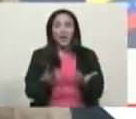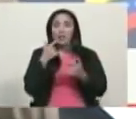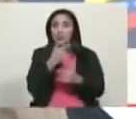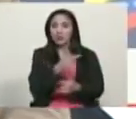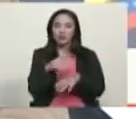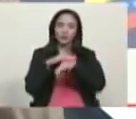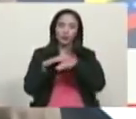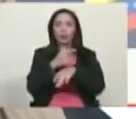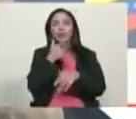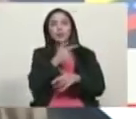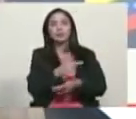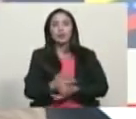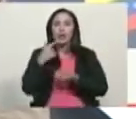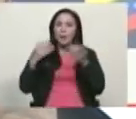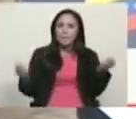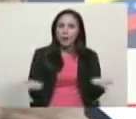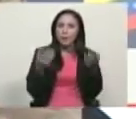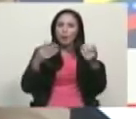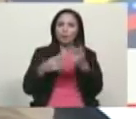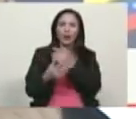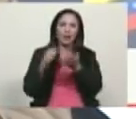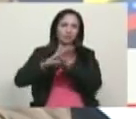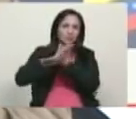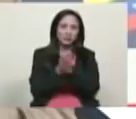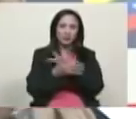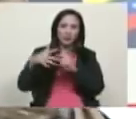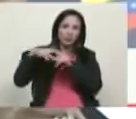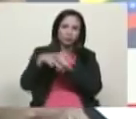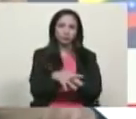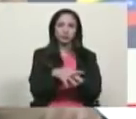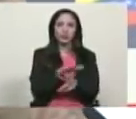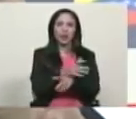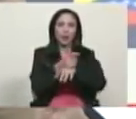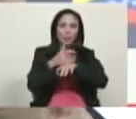militar para derrocar el gobierno de Maduro. Por Twitter.